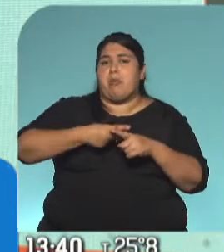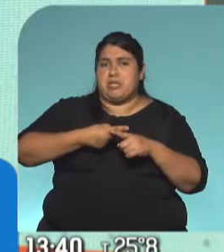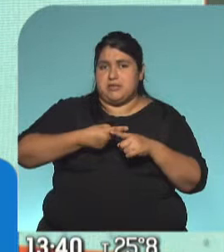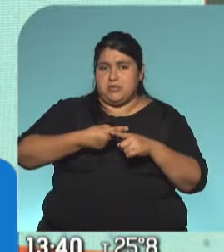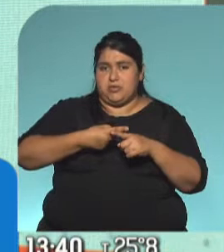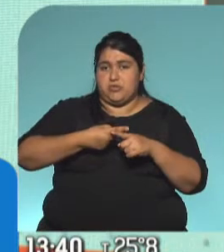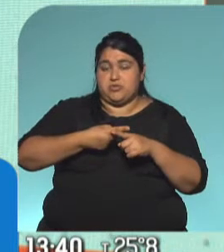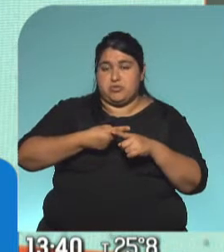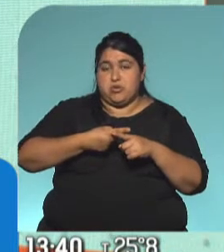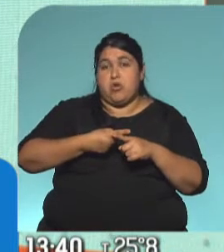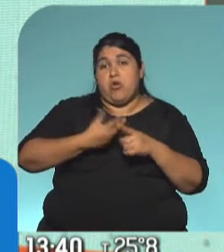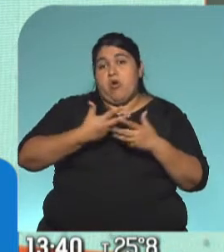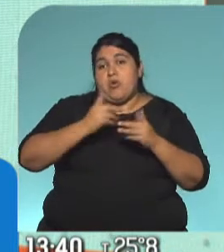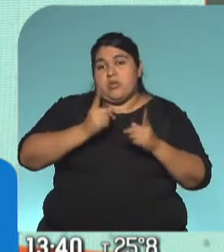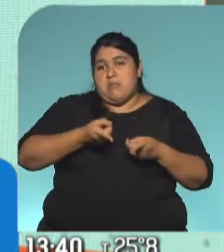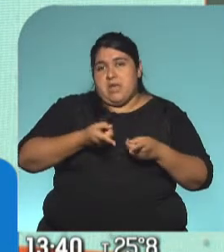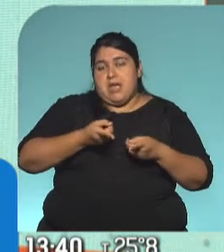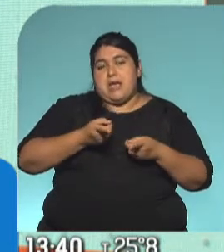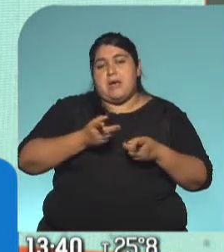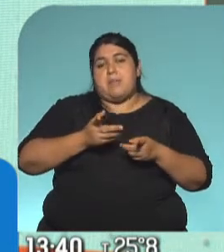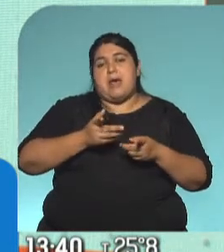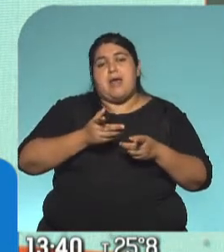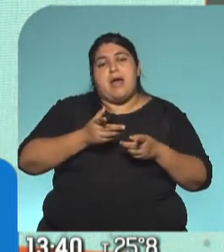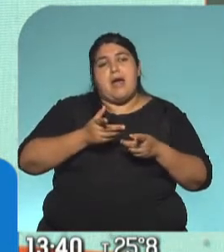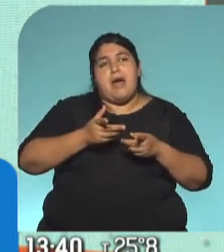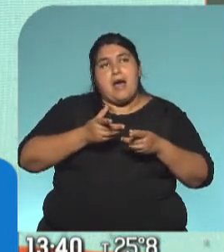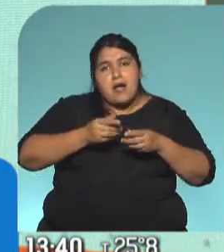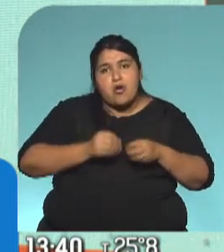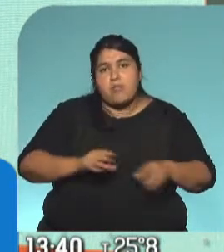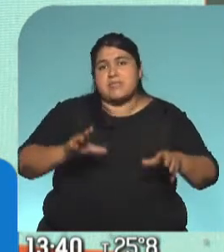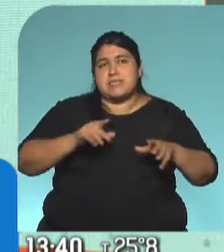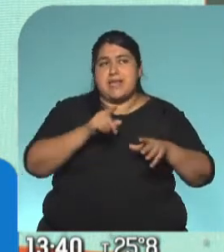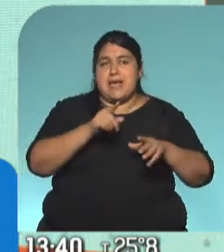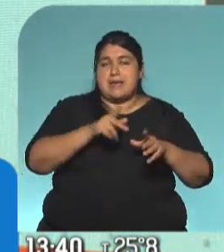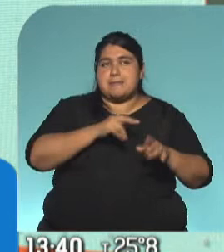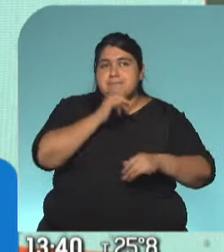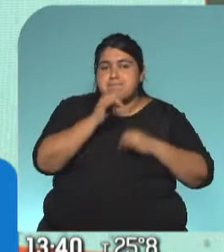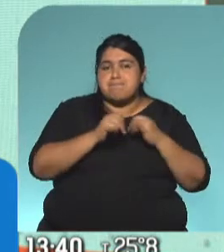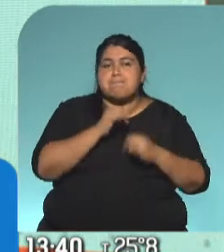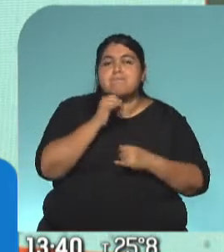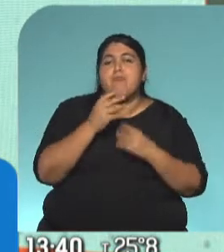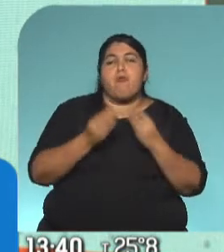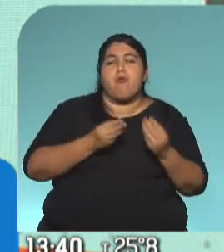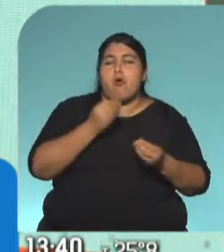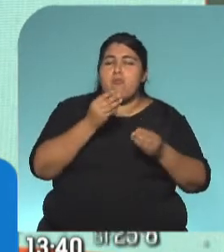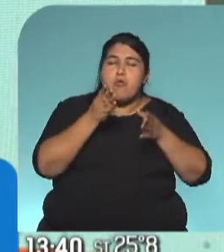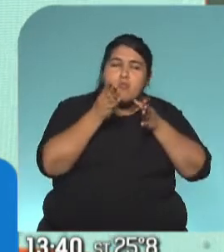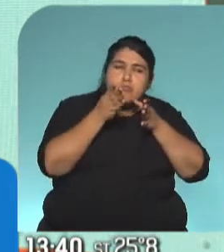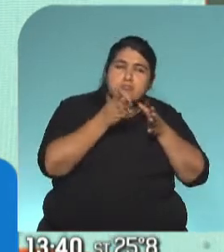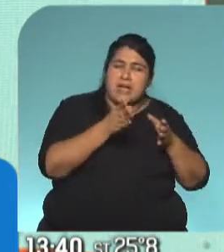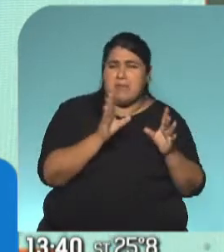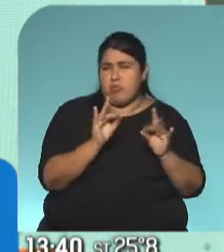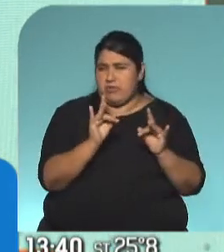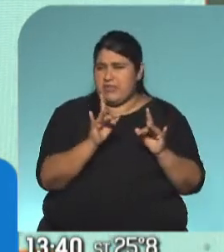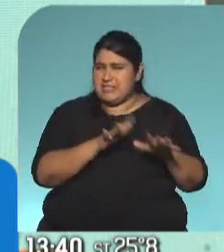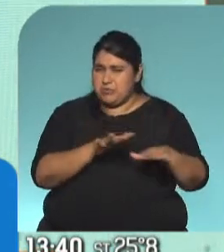supuesto, para poner un punto de comienzo en todo esto, siempre es un poco arbitrario, pero está bueno enfocarse acá en el